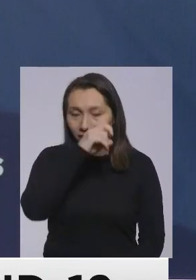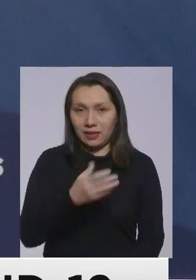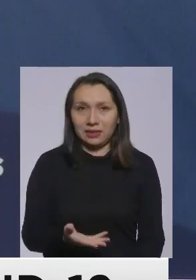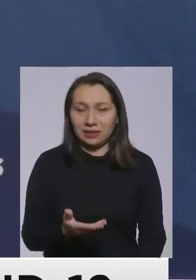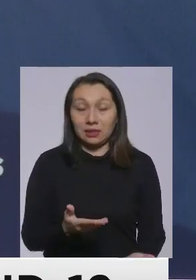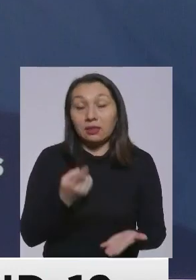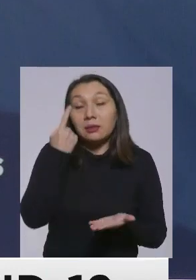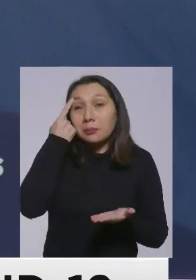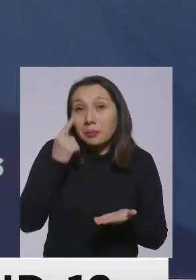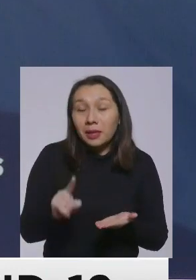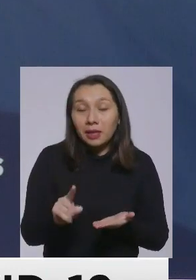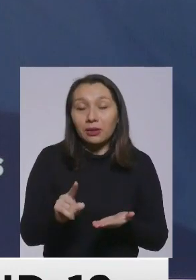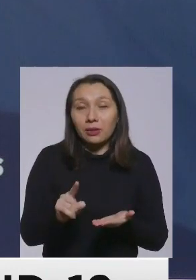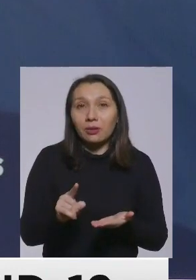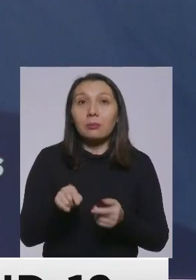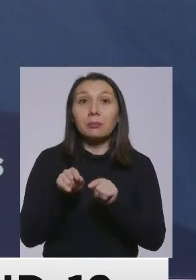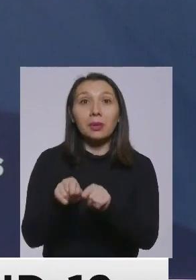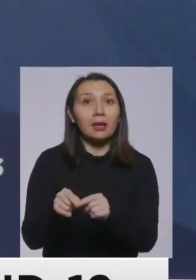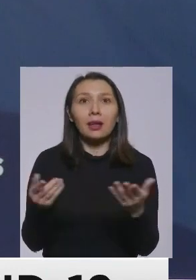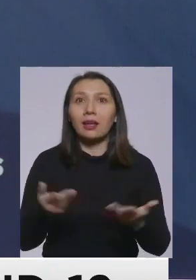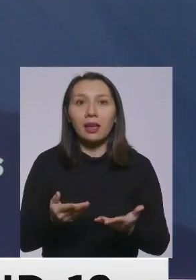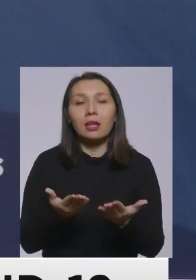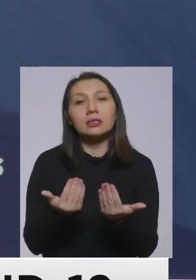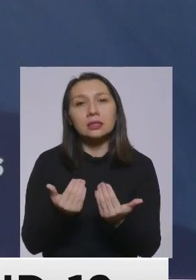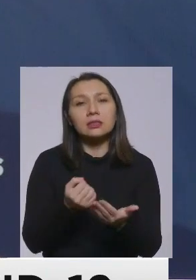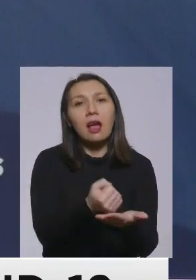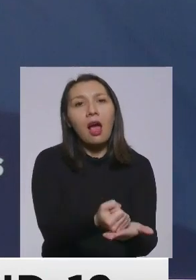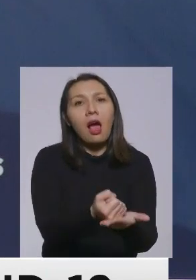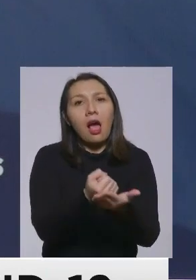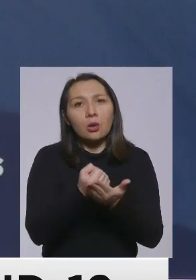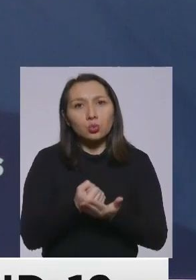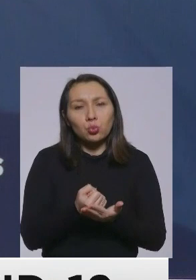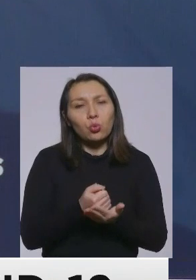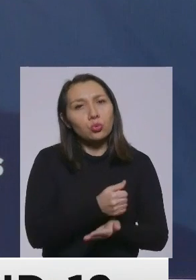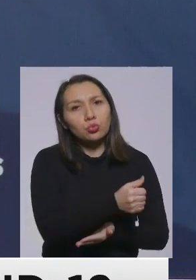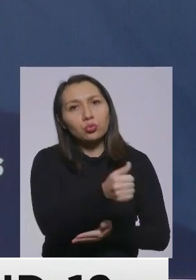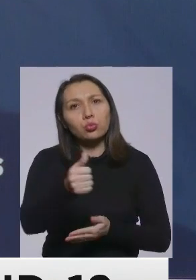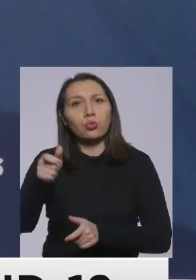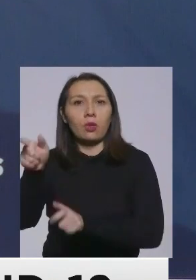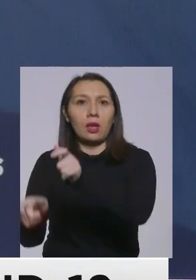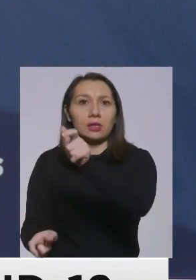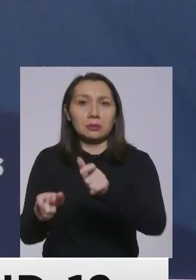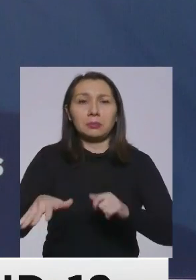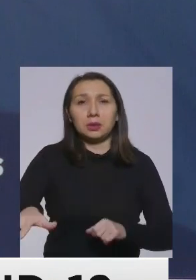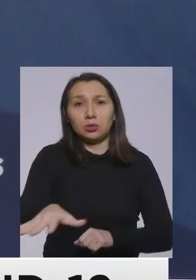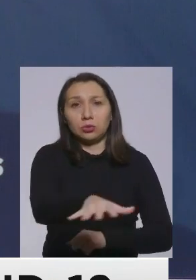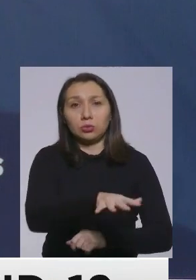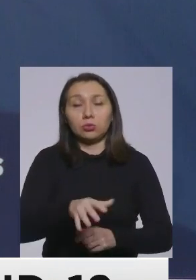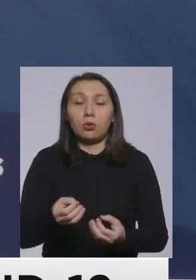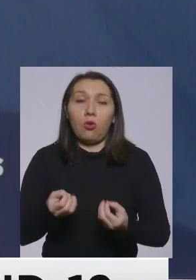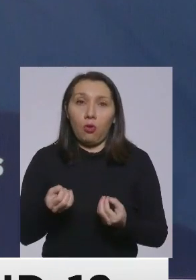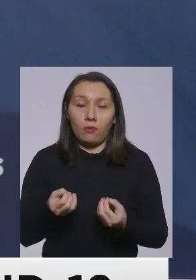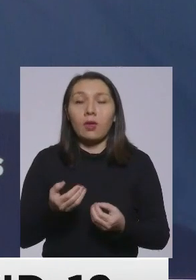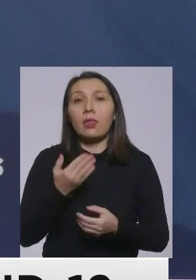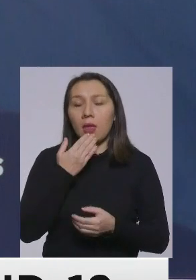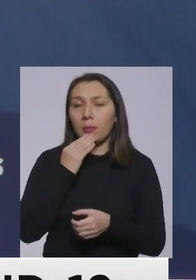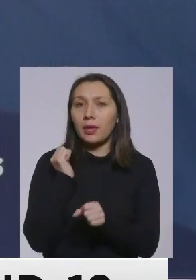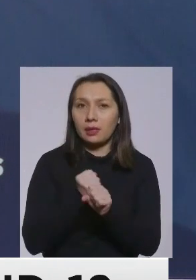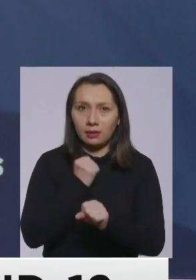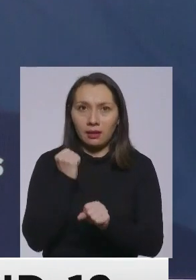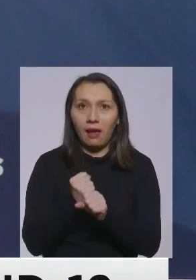pero para eso necesitamos la colaboración de toda la población y obviamente del